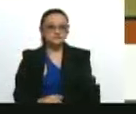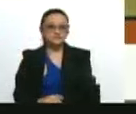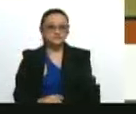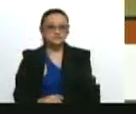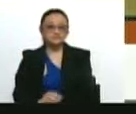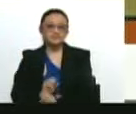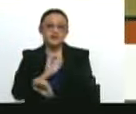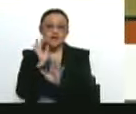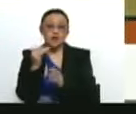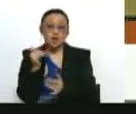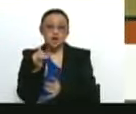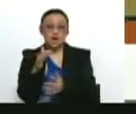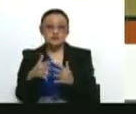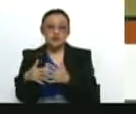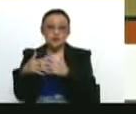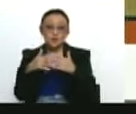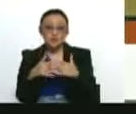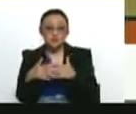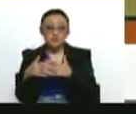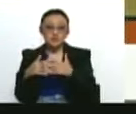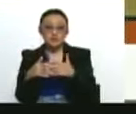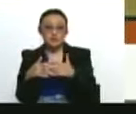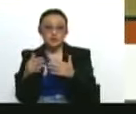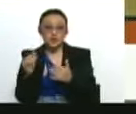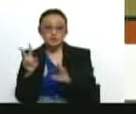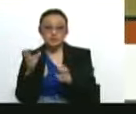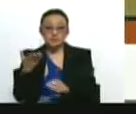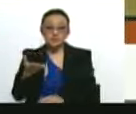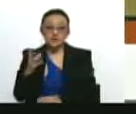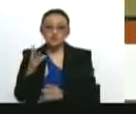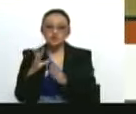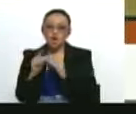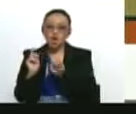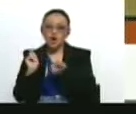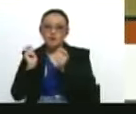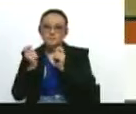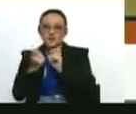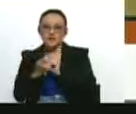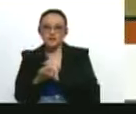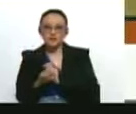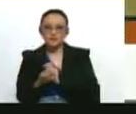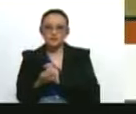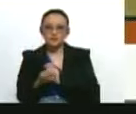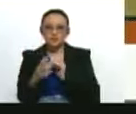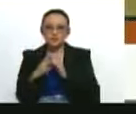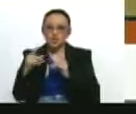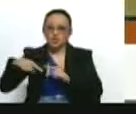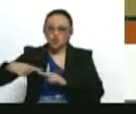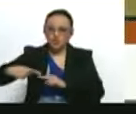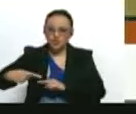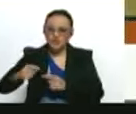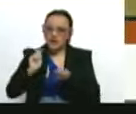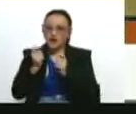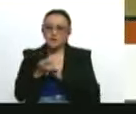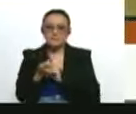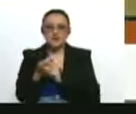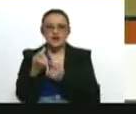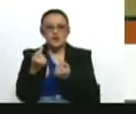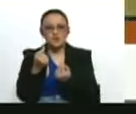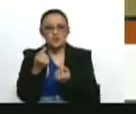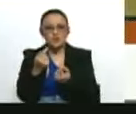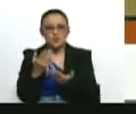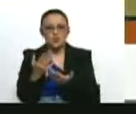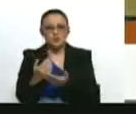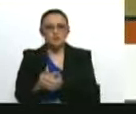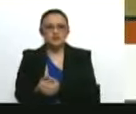Claro, ahí Estados Unidos se está jugando mucho, ¿eh? Entonces todo está cambiando. Todo cambia todos los días. Ya nadie habla de Ucrania. Se acabó